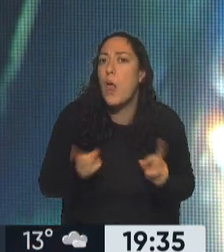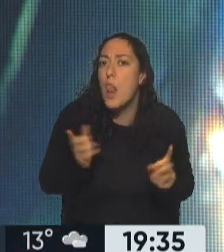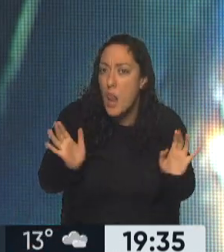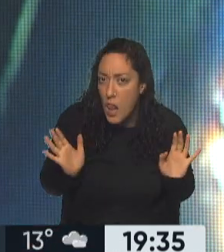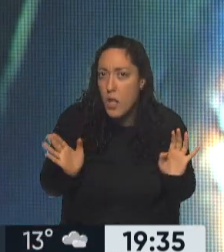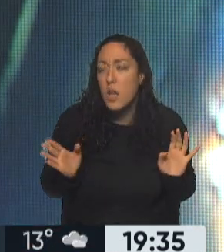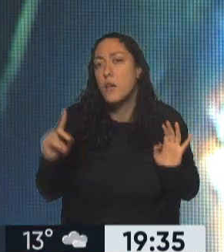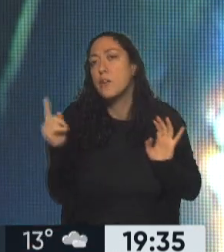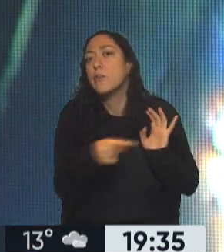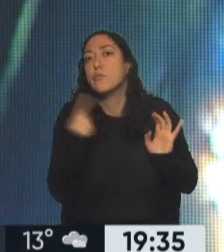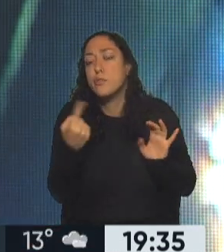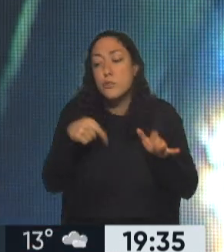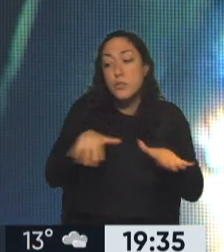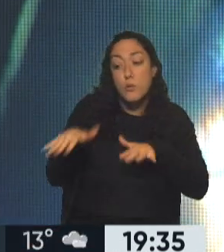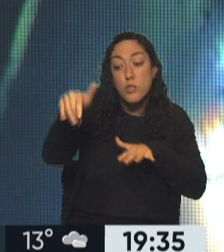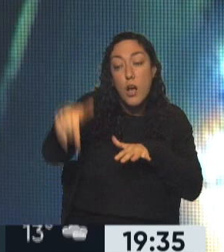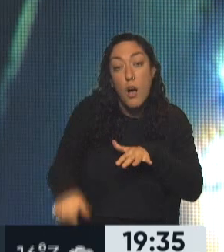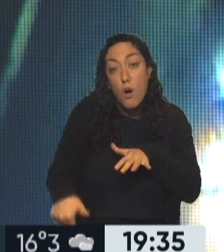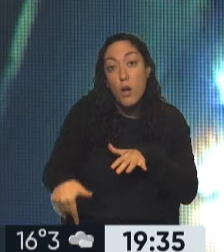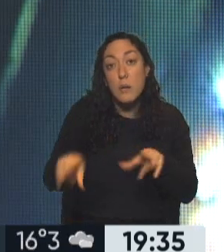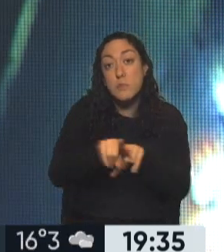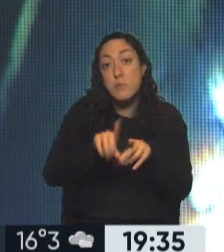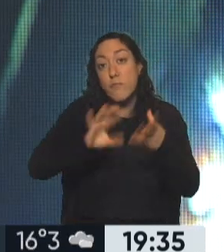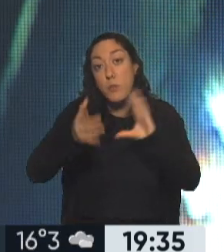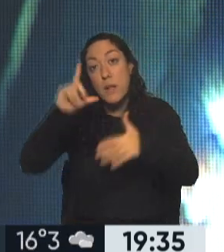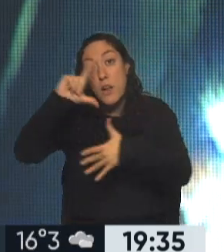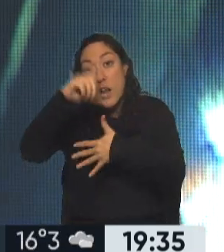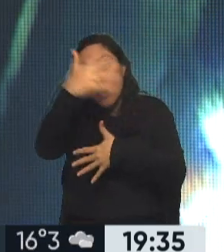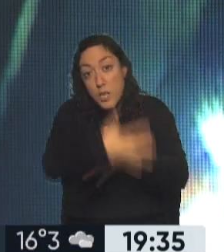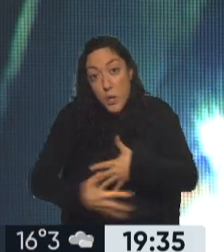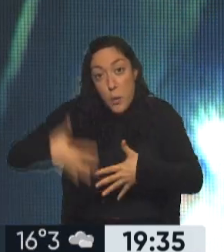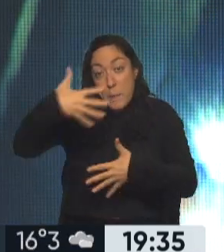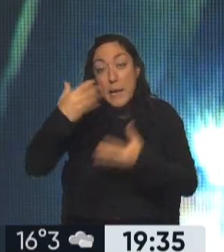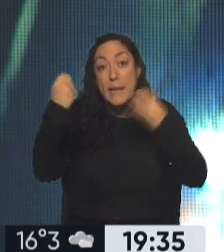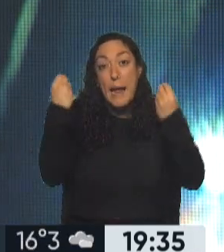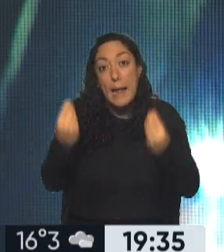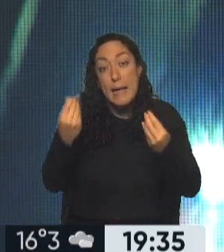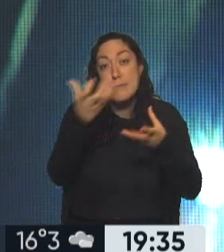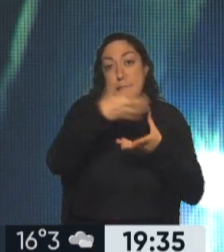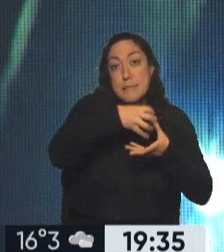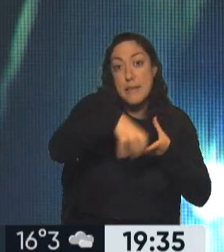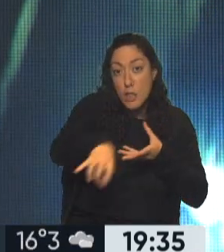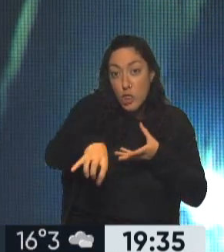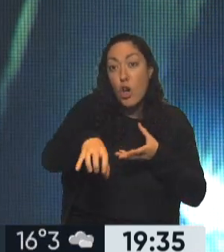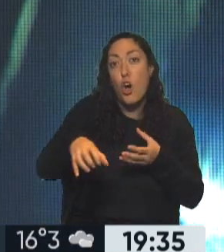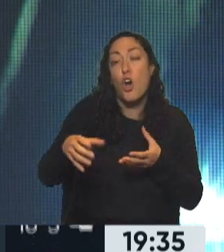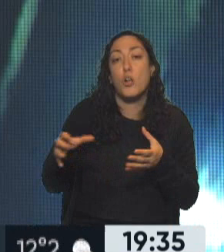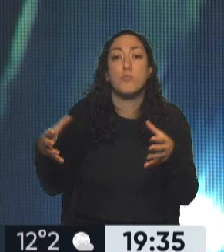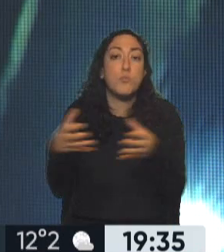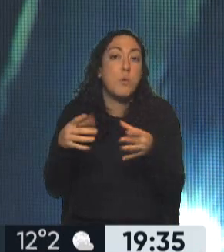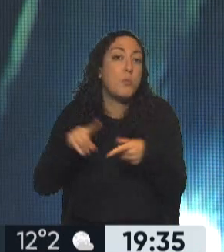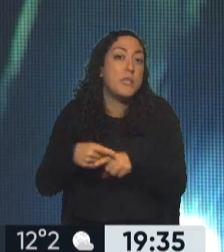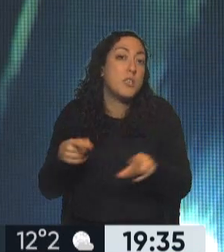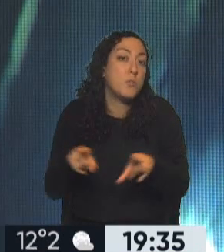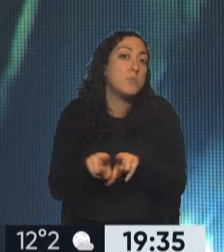en este caso y como en el caso latinoamericano, que es un sector, digamos, del campo político, en este caso de la izquierda,